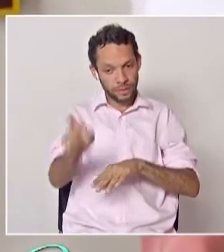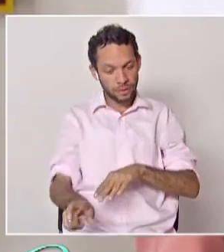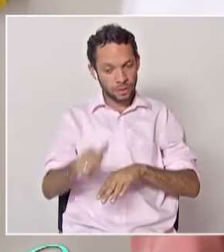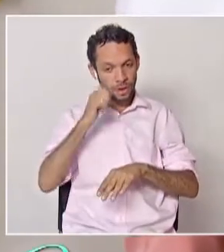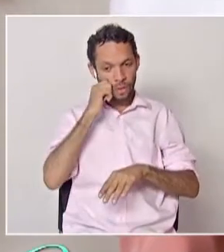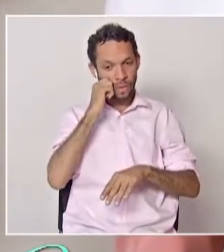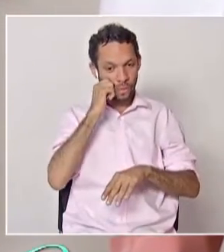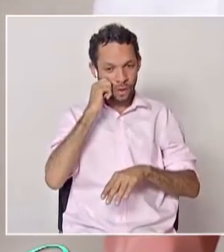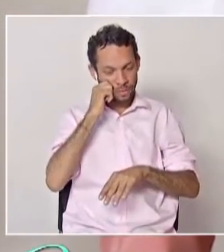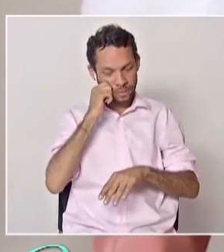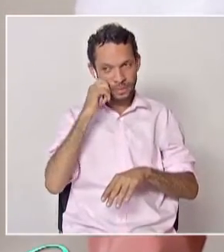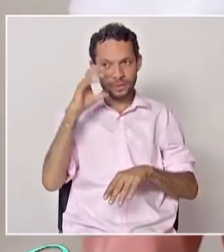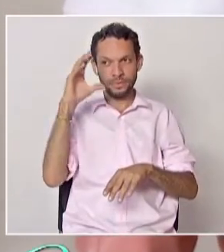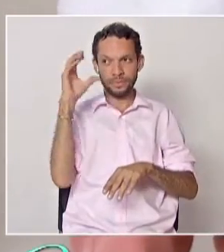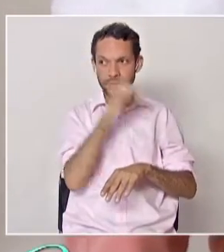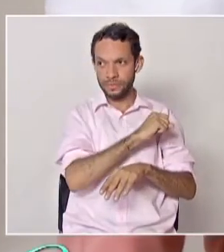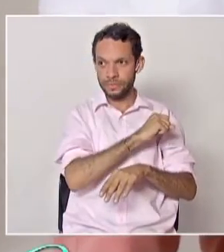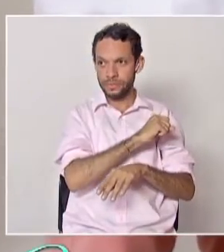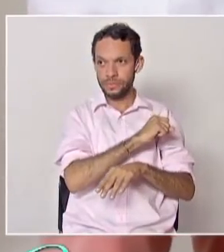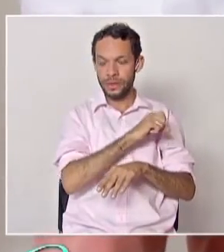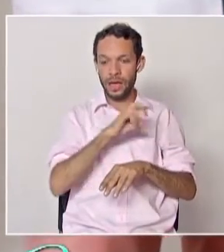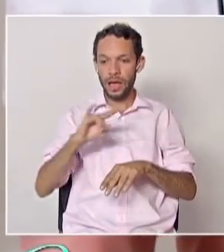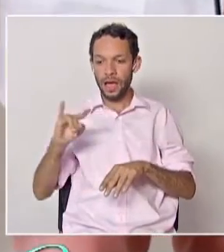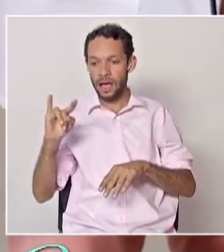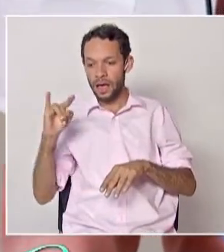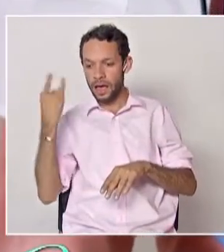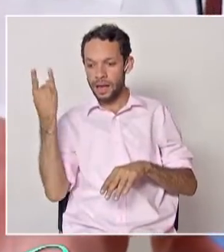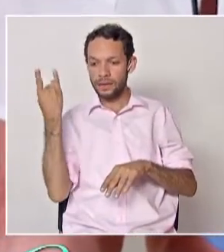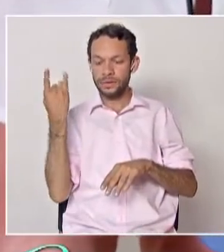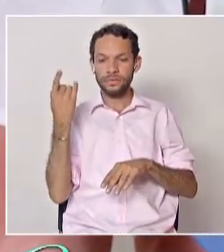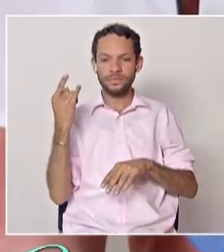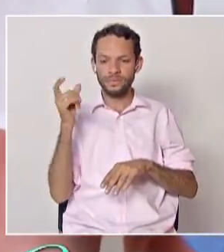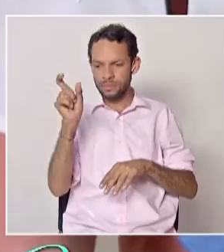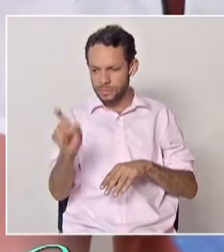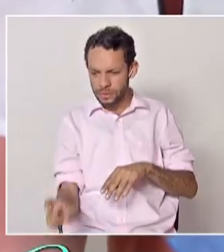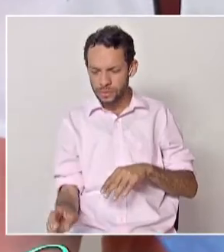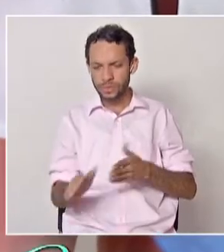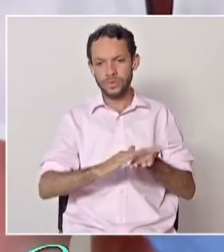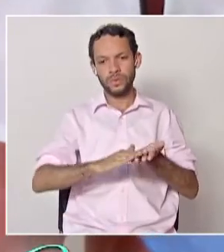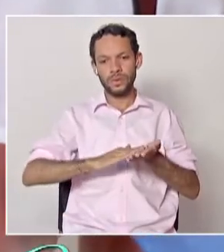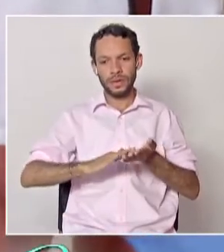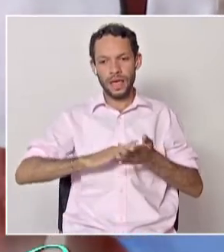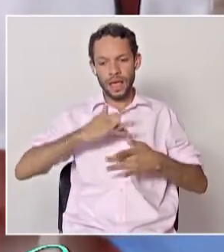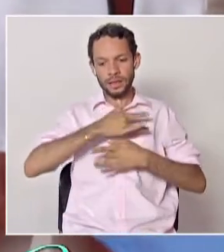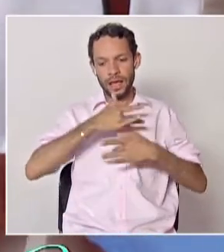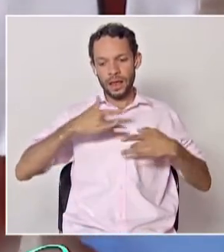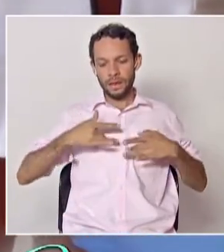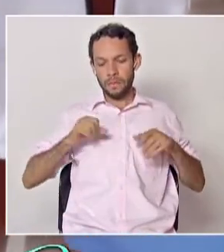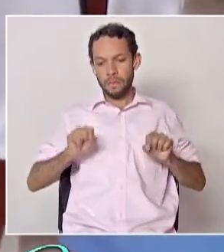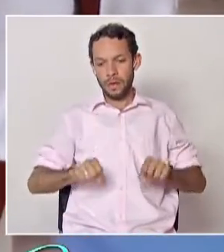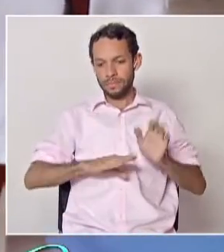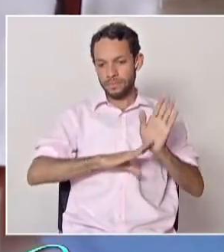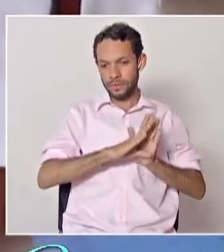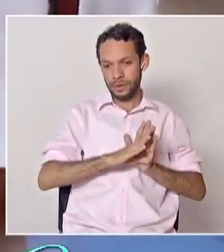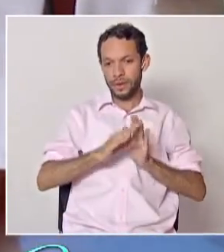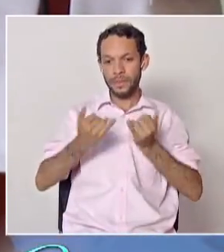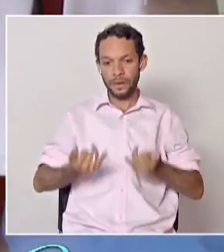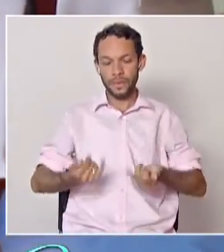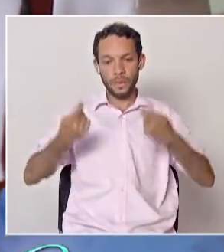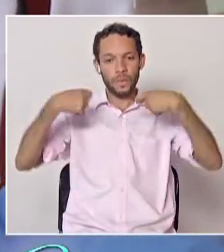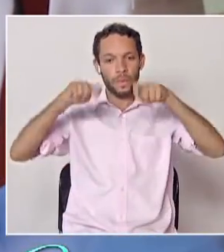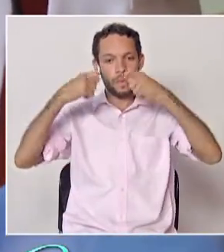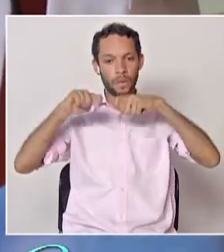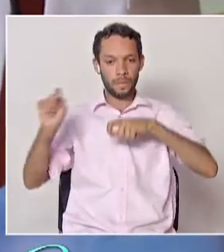cuerpo encuentre los procesos digamos, de mejoría y de sanación del paciente. Mientras vamos a este